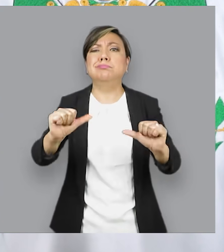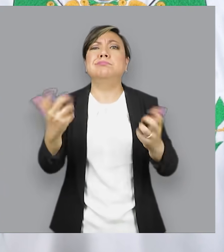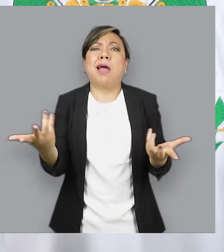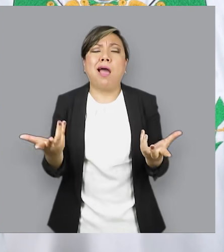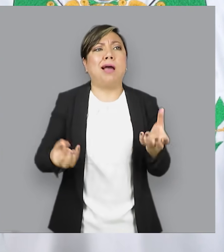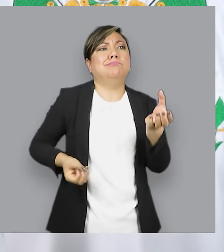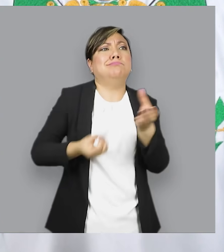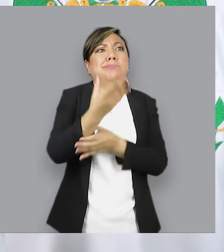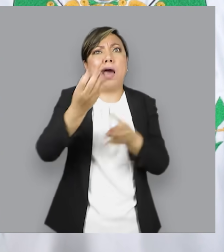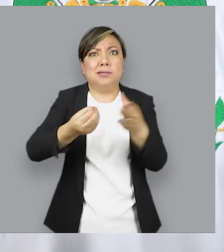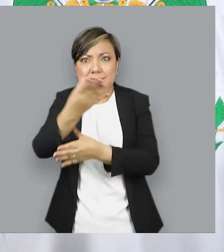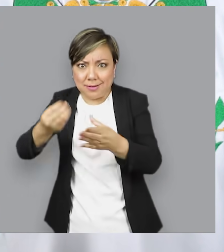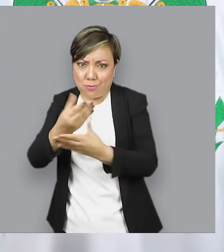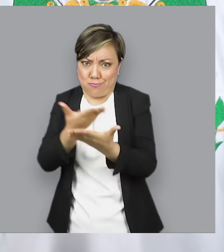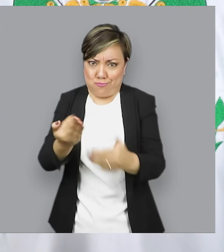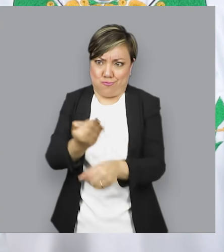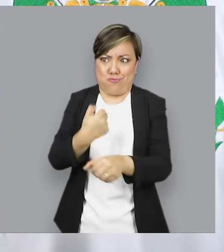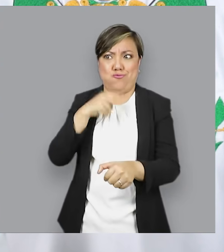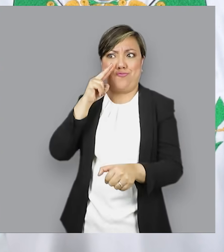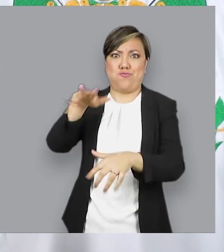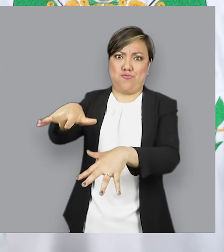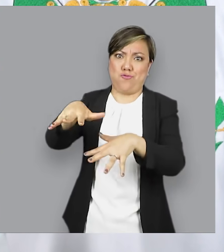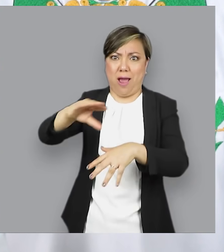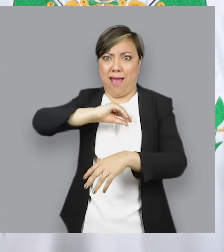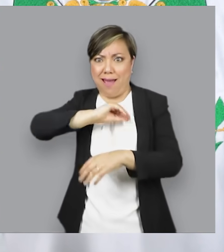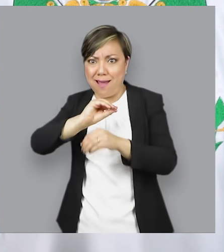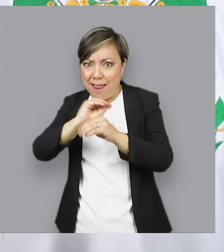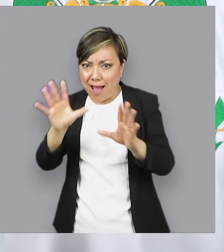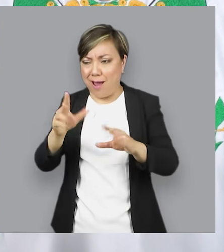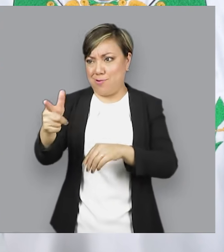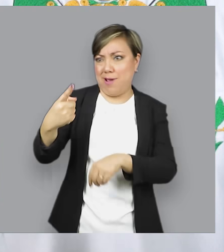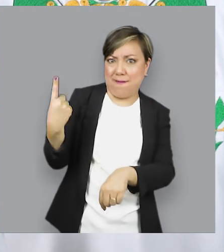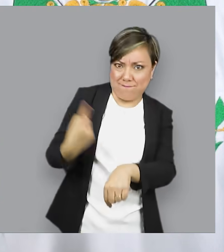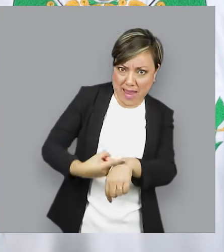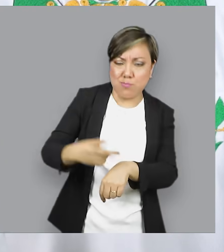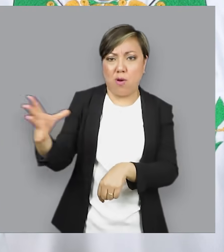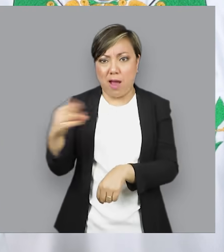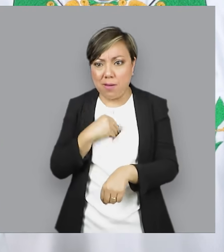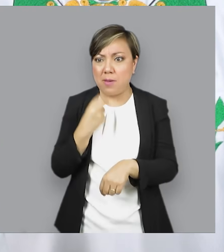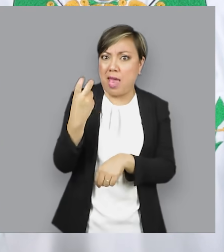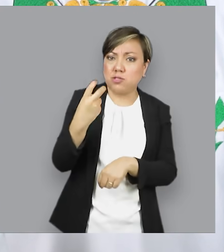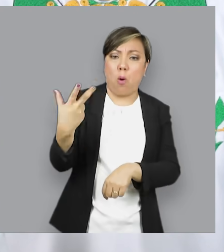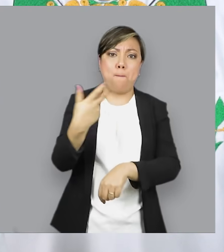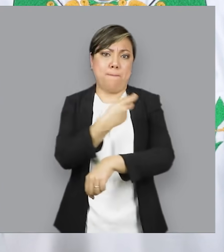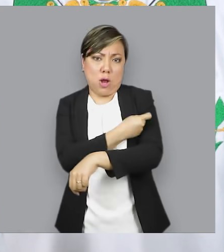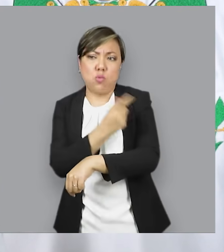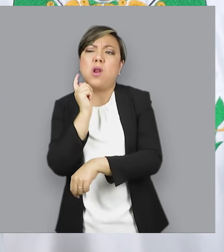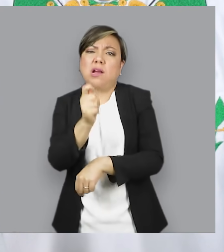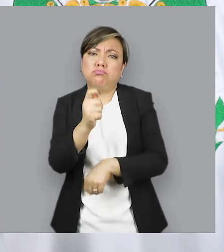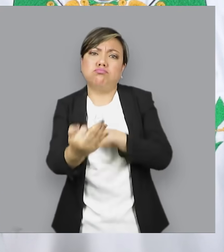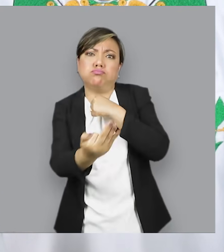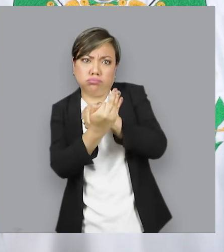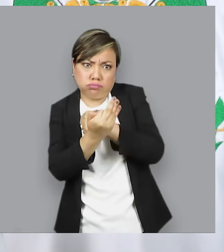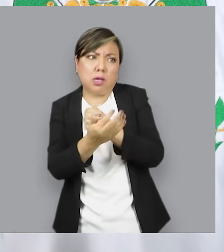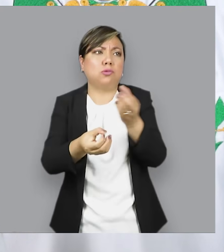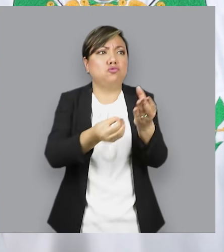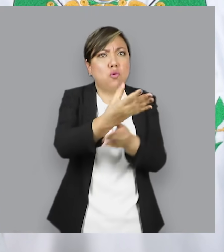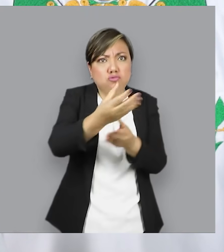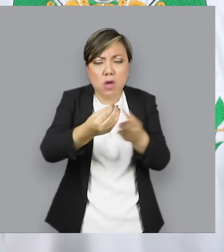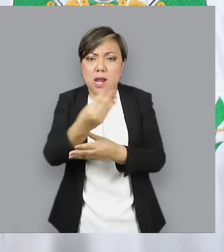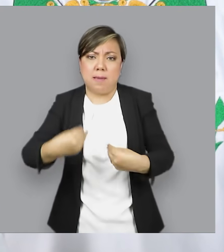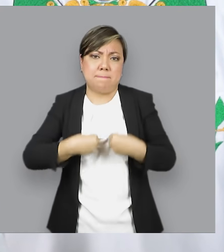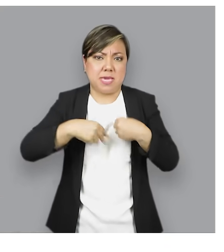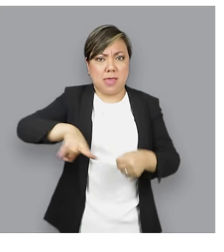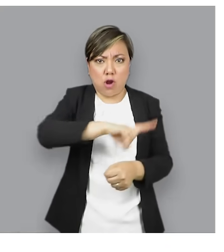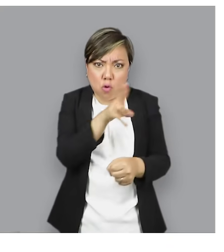virus. Abusaron, y ahí tenemos con mucha claridad los resultados. El margen que te da estar vacunado te permite llevar a cabo tu vida